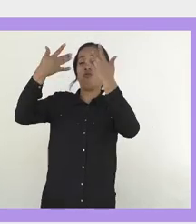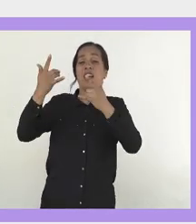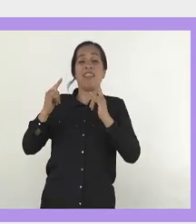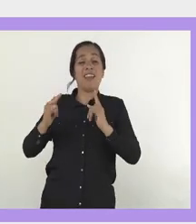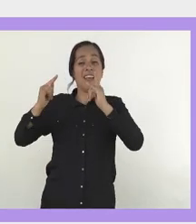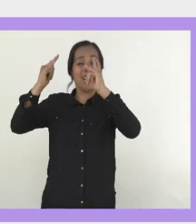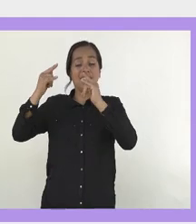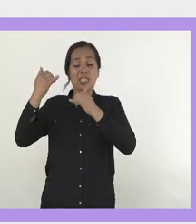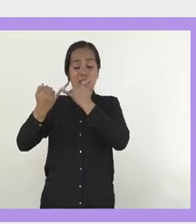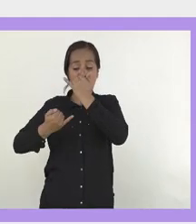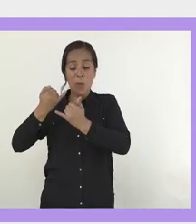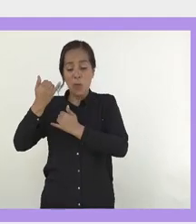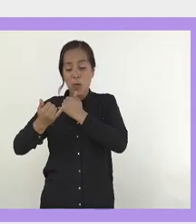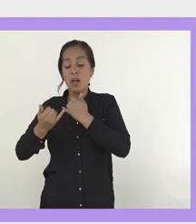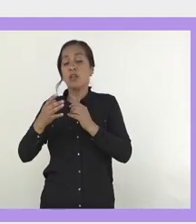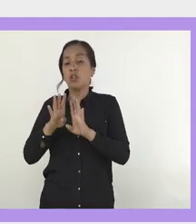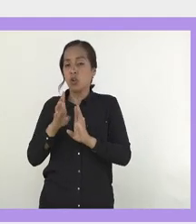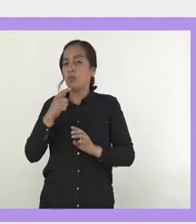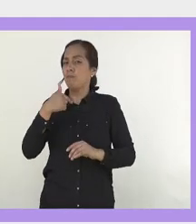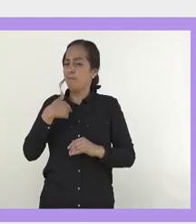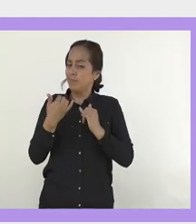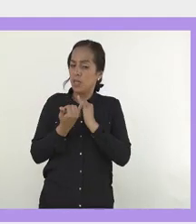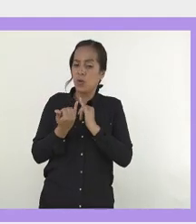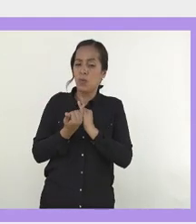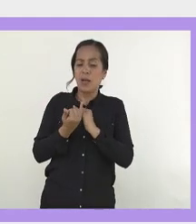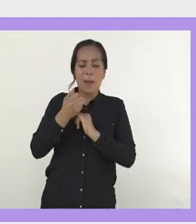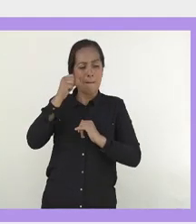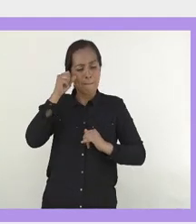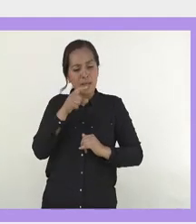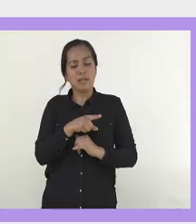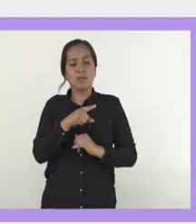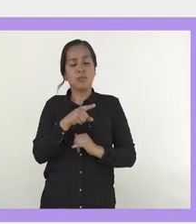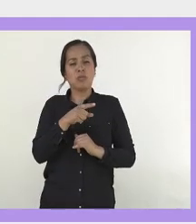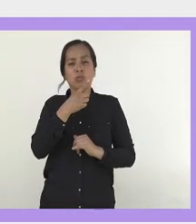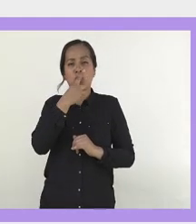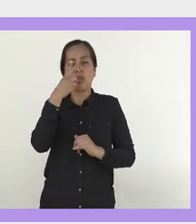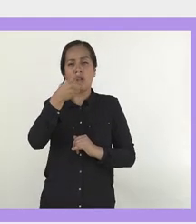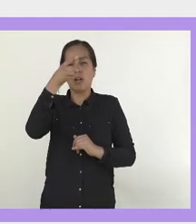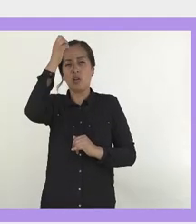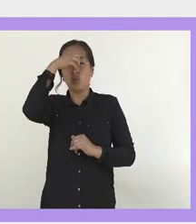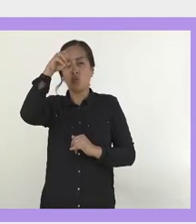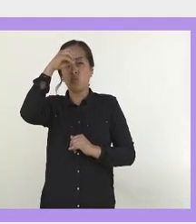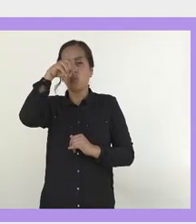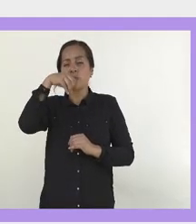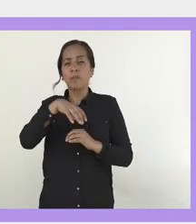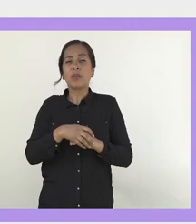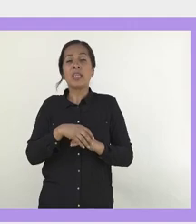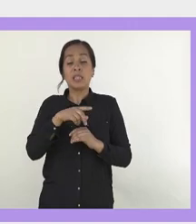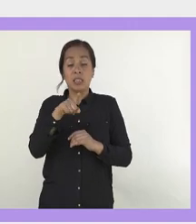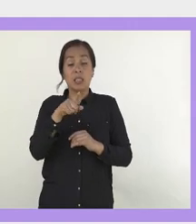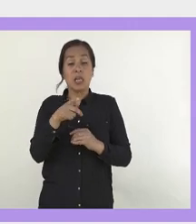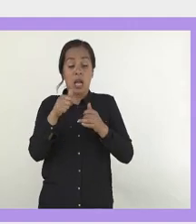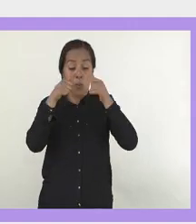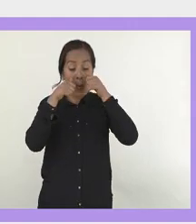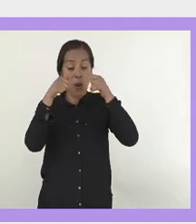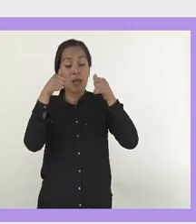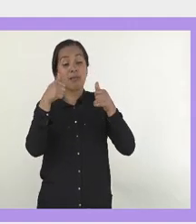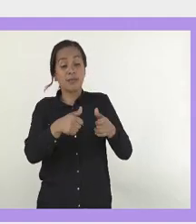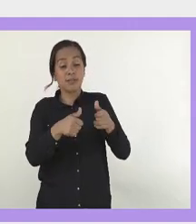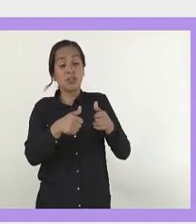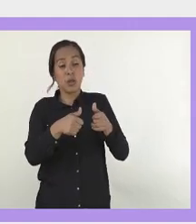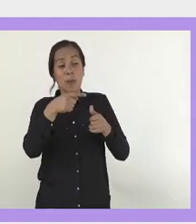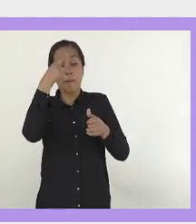portarme como tal lo mismo le diría a la jugadora es ser susceptible en Escuchar esto que se está creando